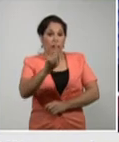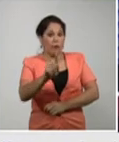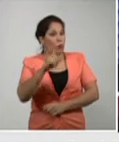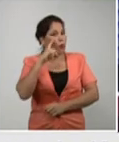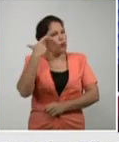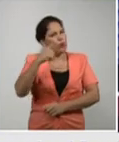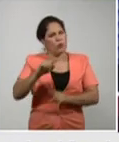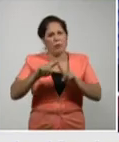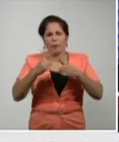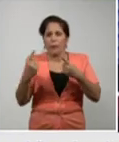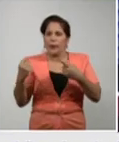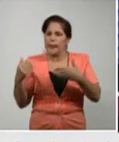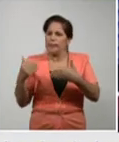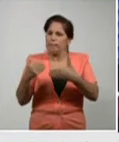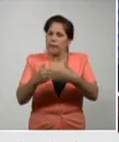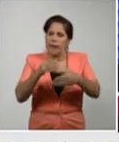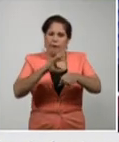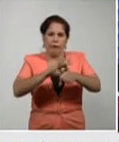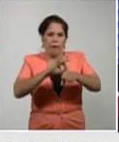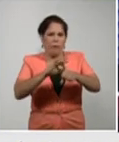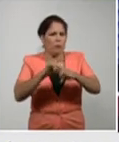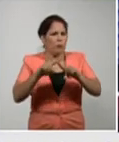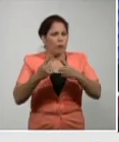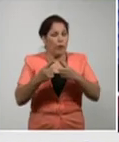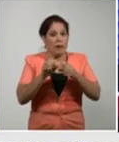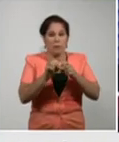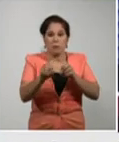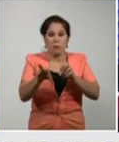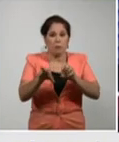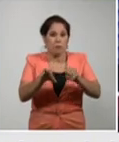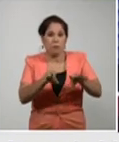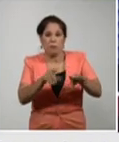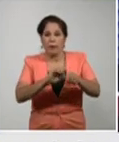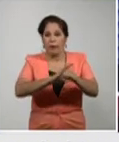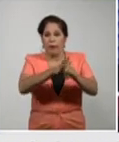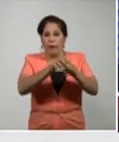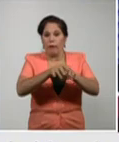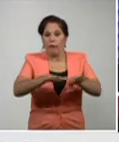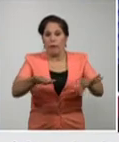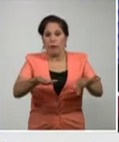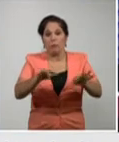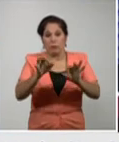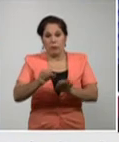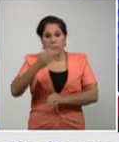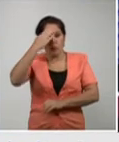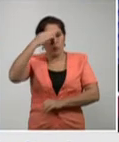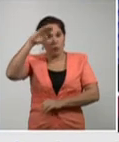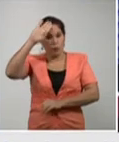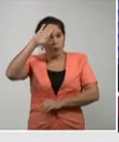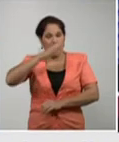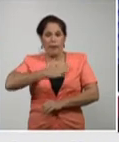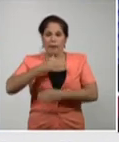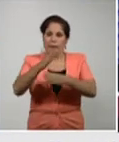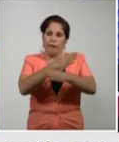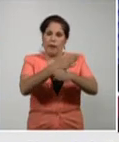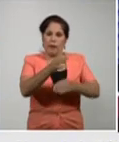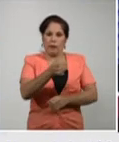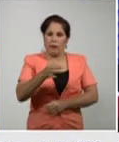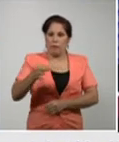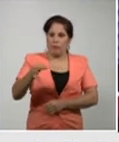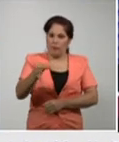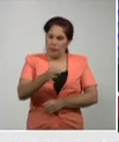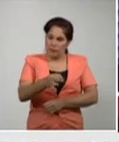infección precisada, lo que habla de la diseminación del virus SARS-CoV-2 por cada uno de los territorios del país.